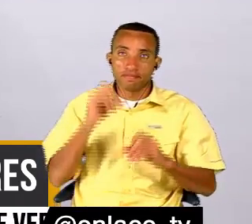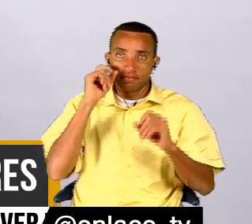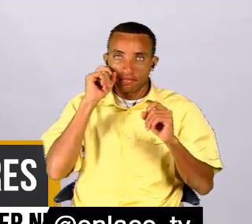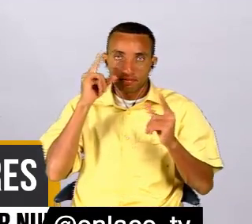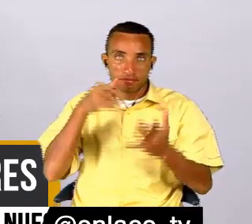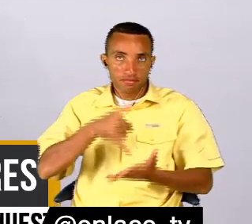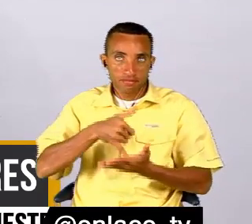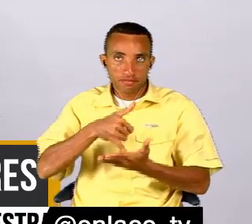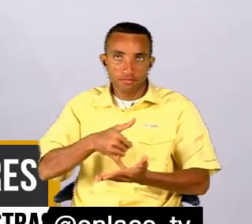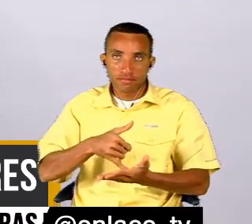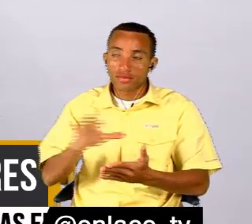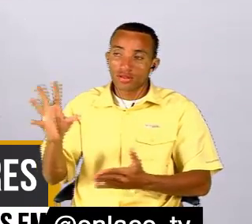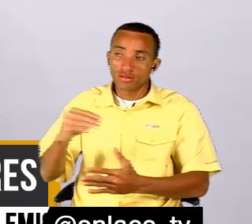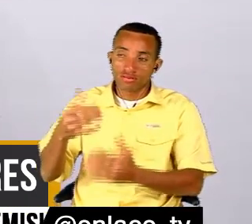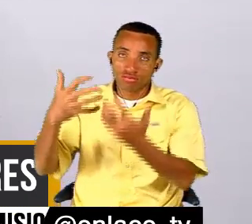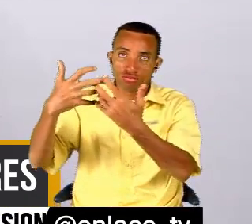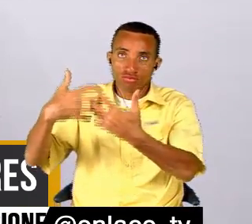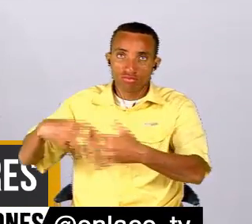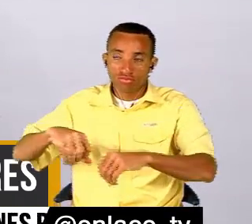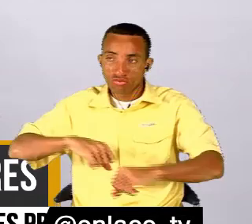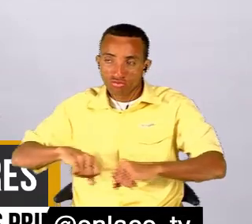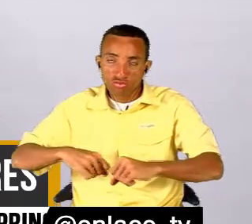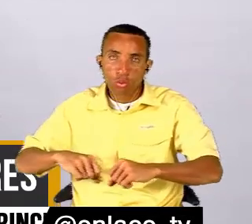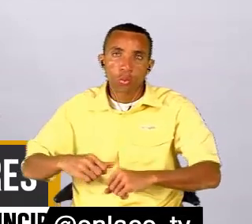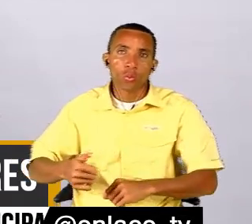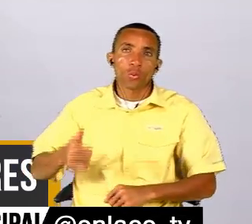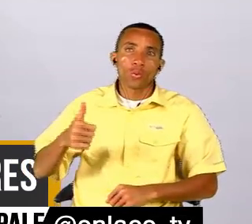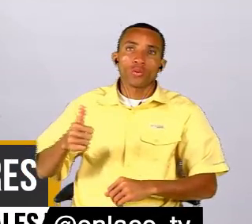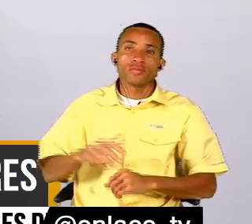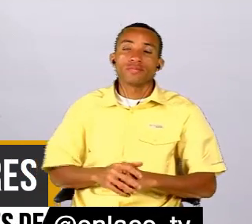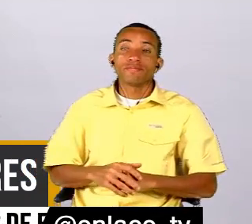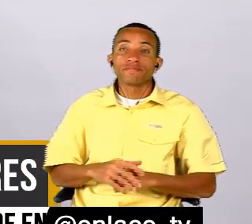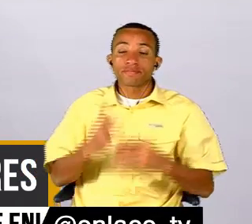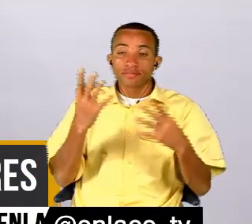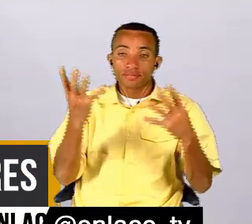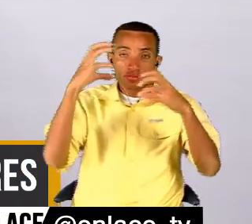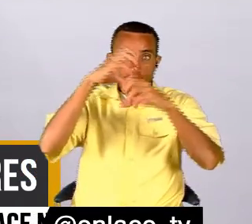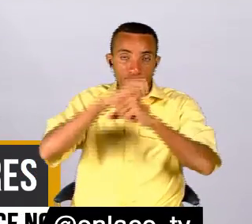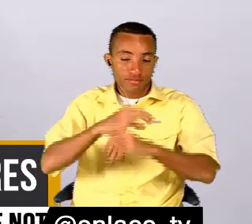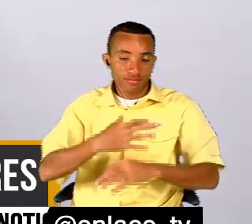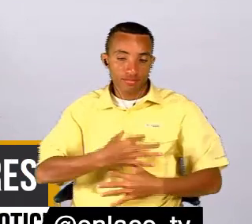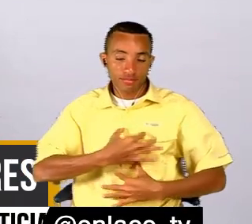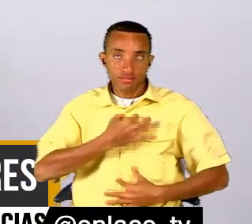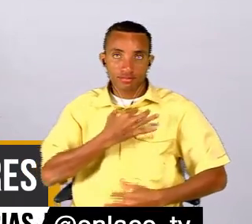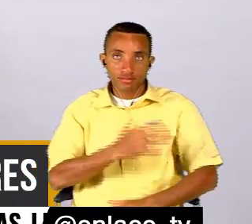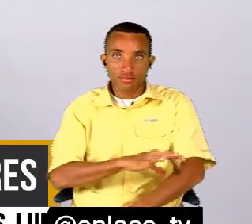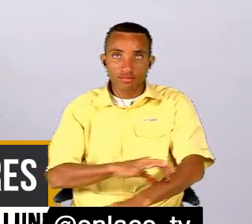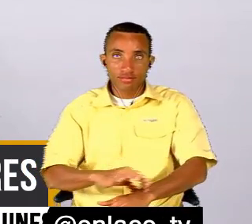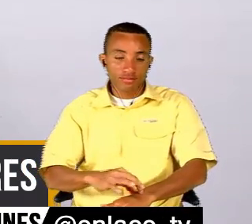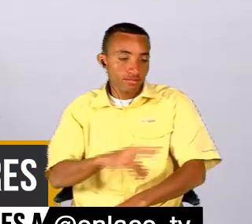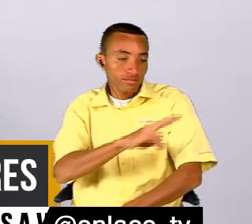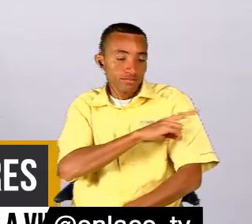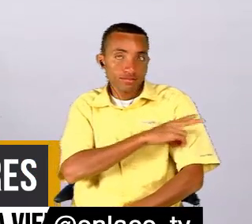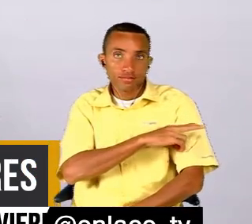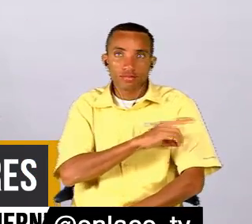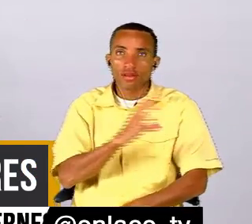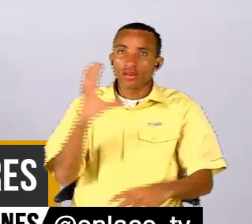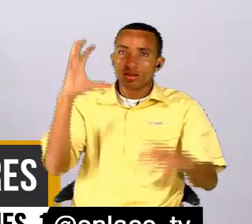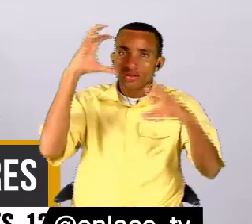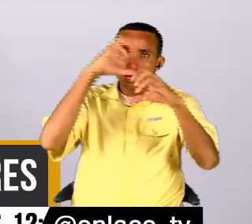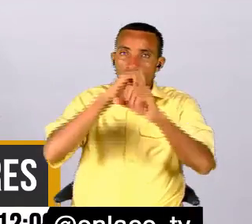está esa gran noche de gala en el Hotel Pipatón a partir de las 7 de la noche, donde vamos a hacer unos reconocimientos